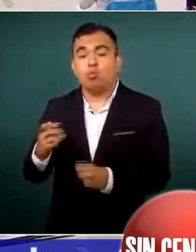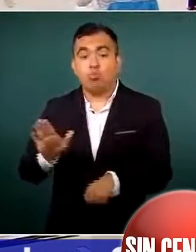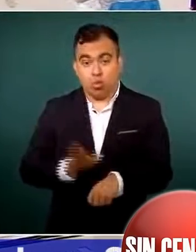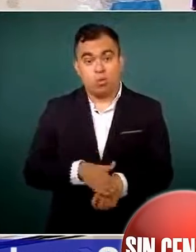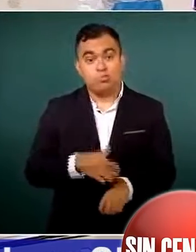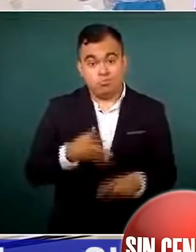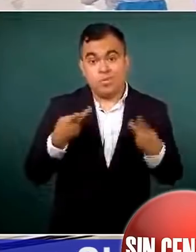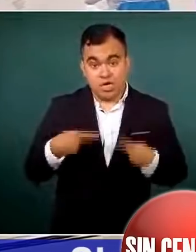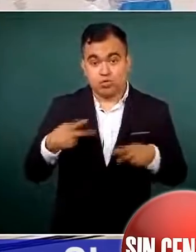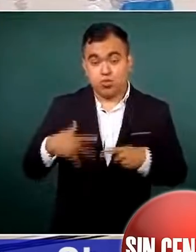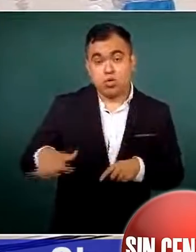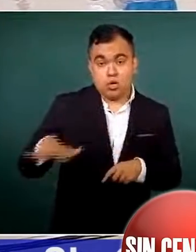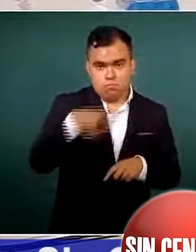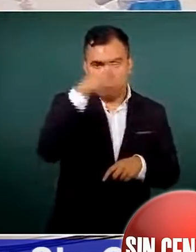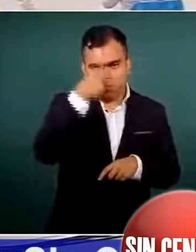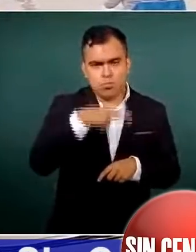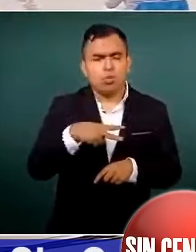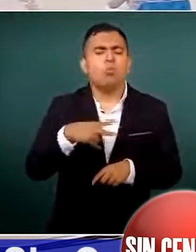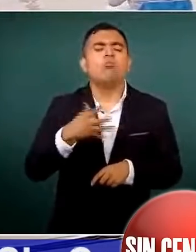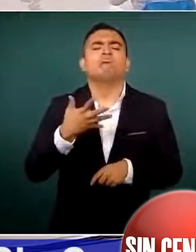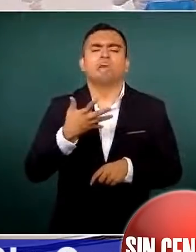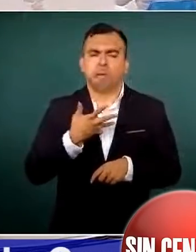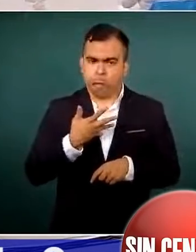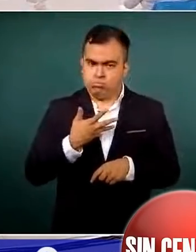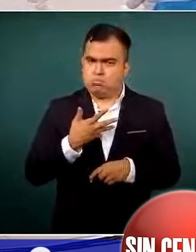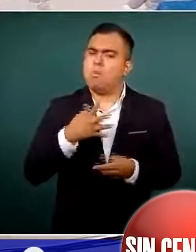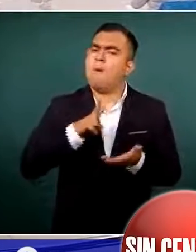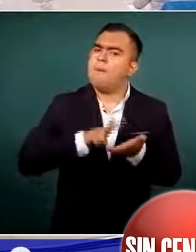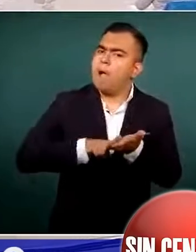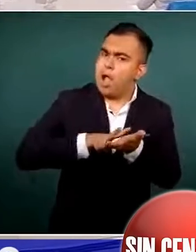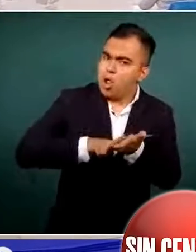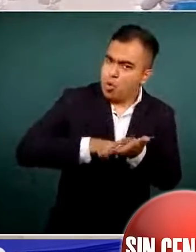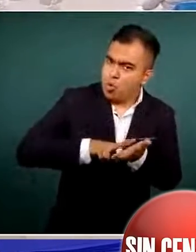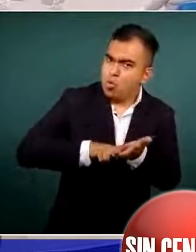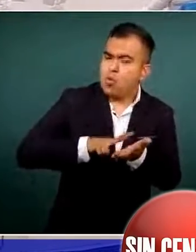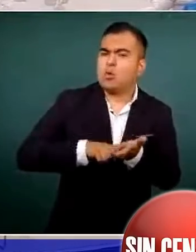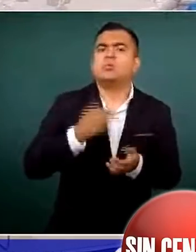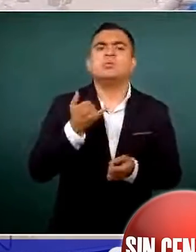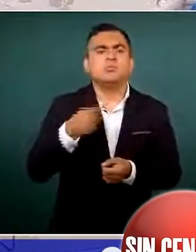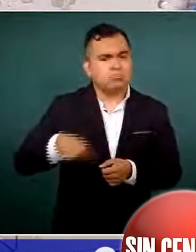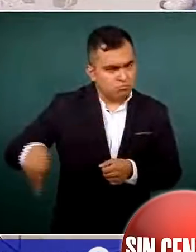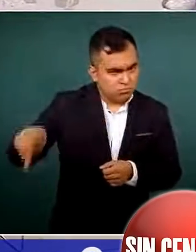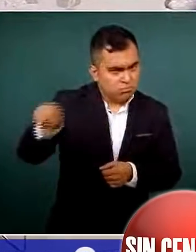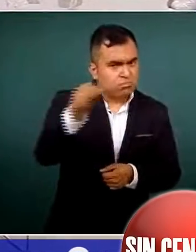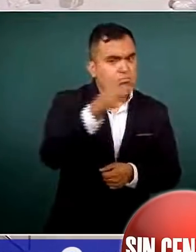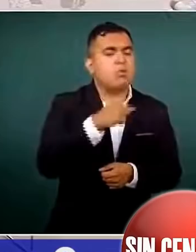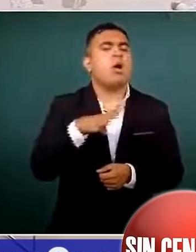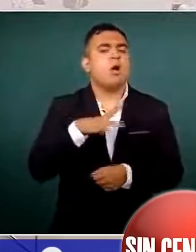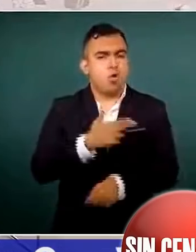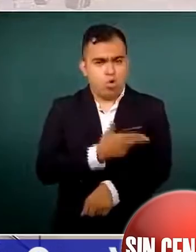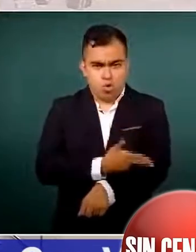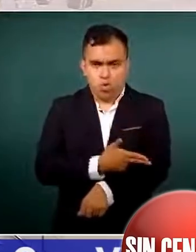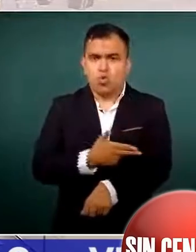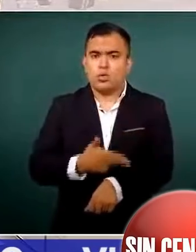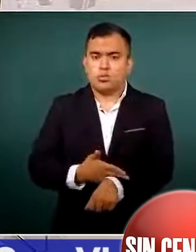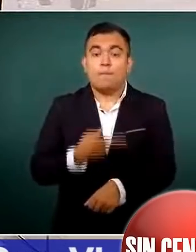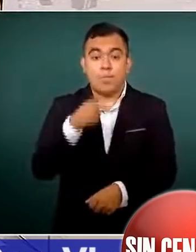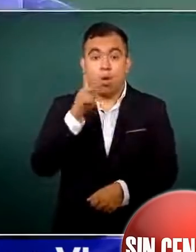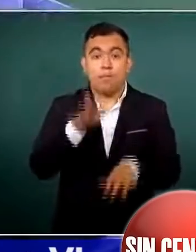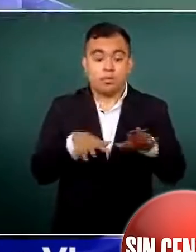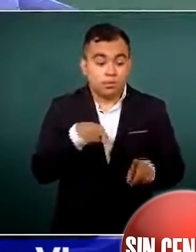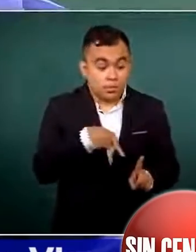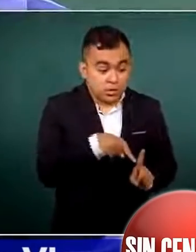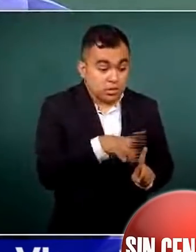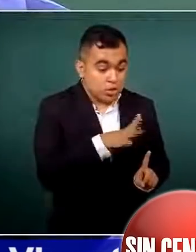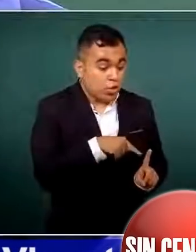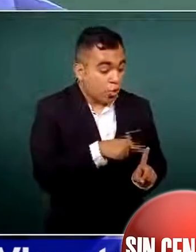México tiene muchos valores y es un pueblo honesto, pero en algunos casos se le llegó a decir a los hijos: